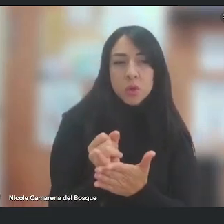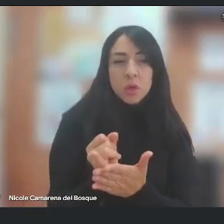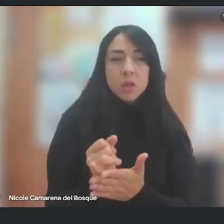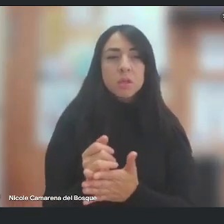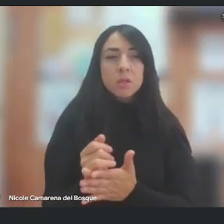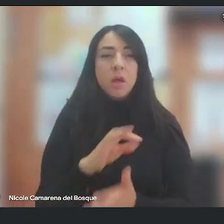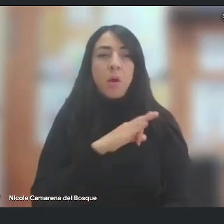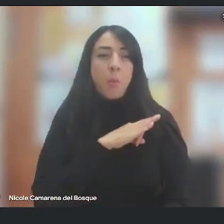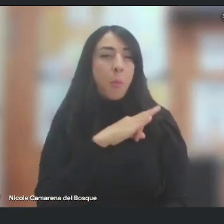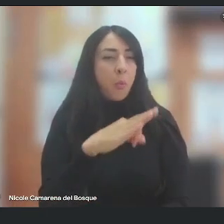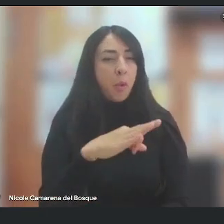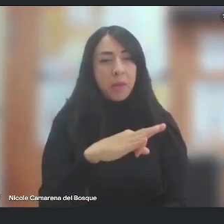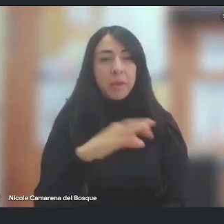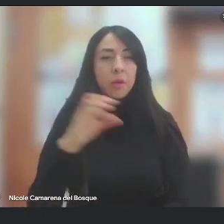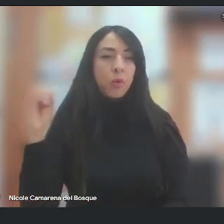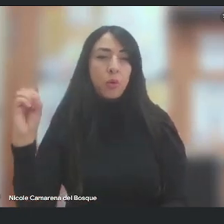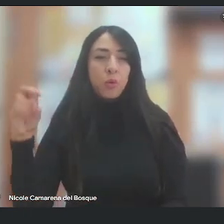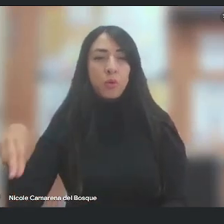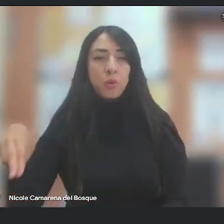importante eh,